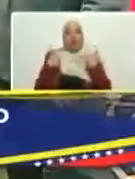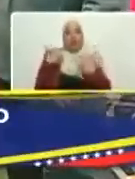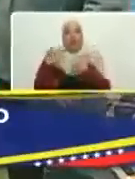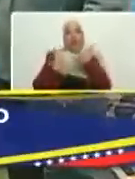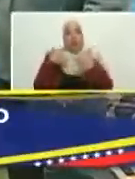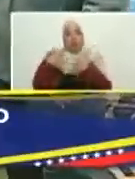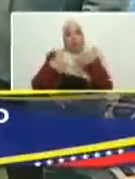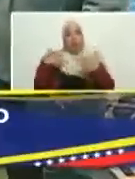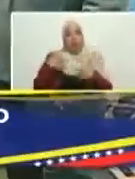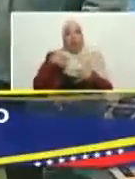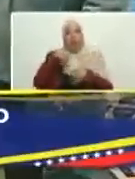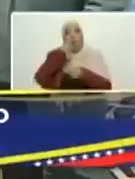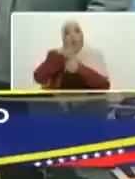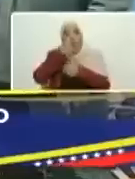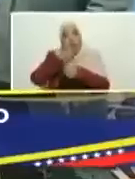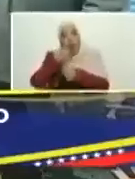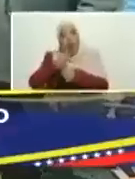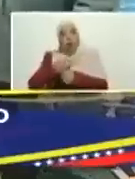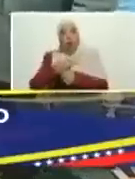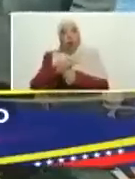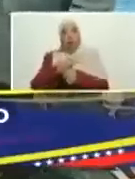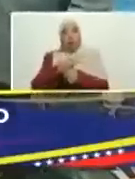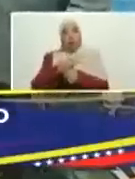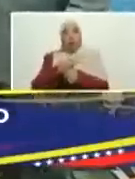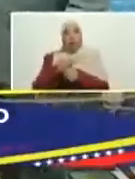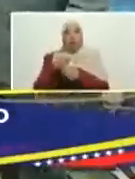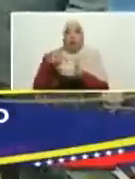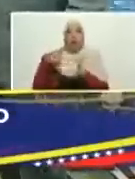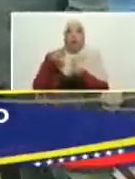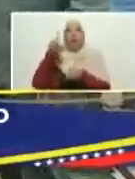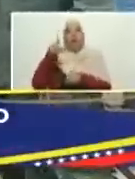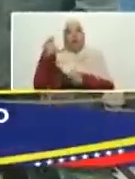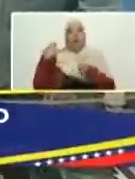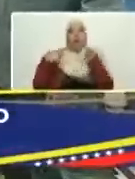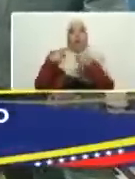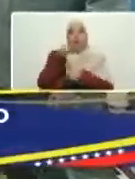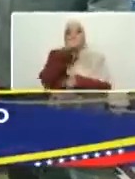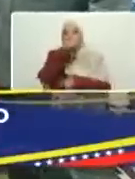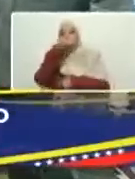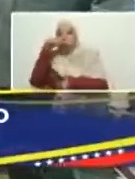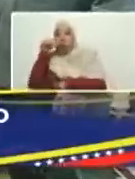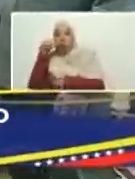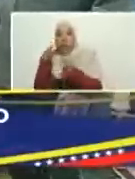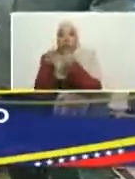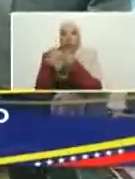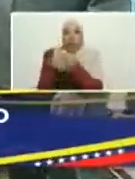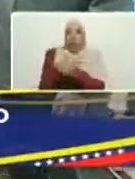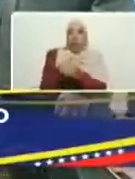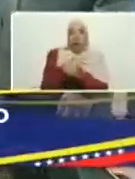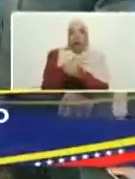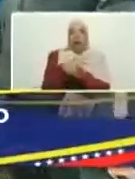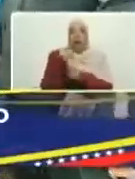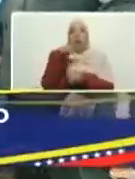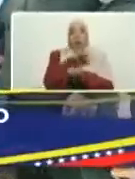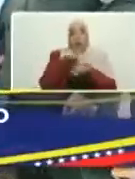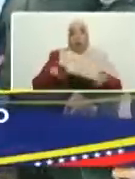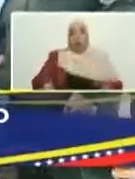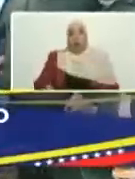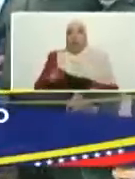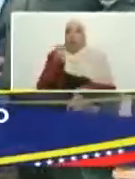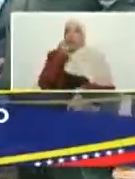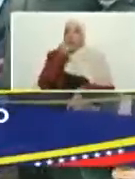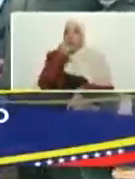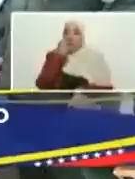humana. Nosotros a partir de... Por la actividad criminal, actividad delictiva. Y la Fuerza Armada Nacional Bolivariana se